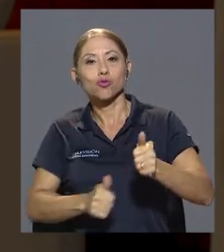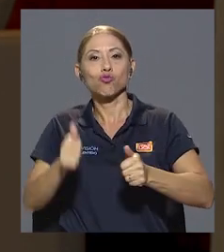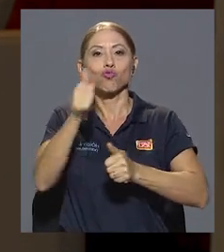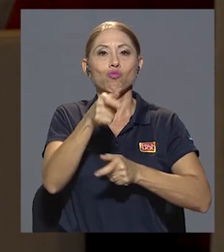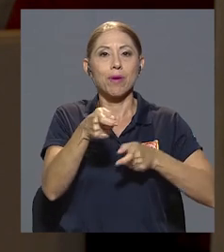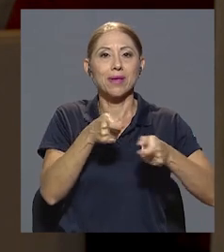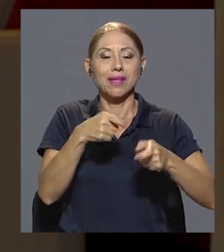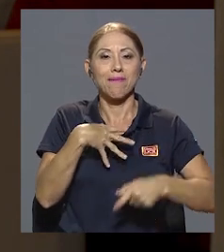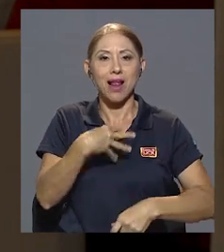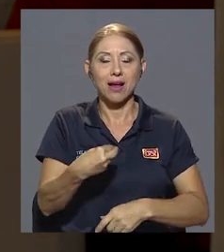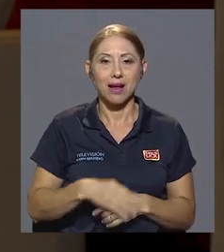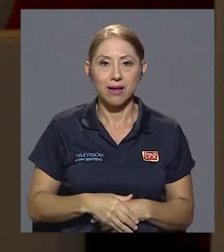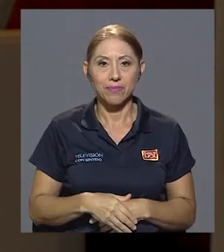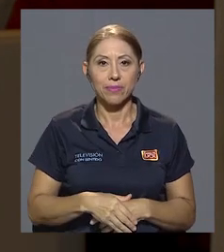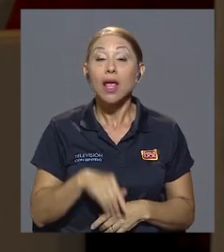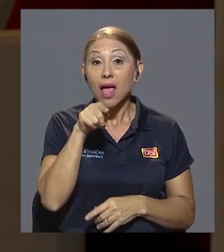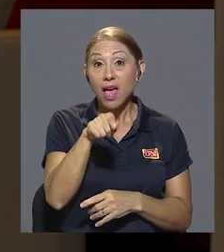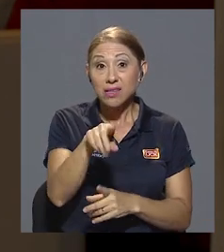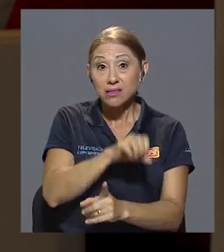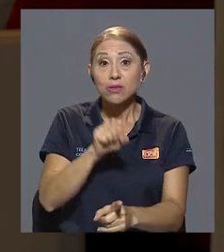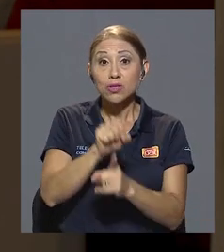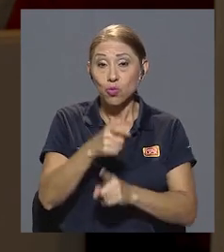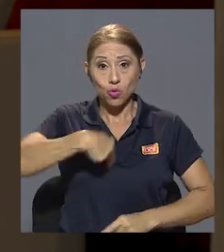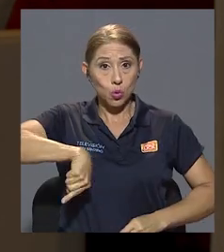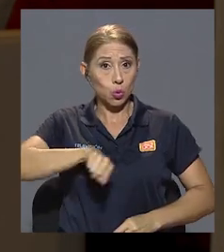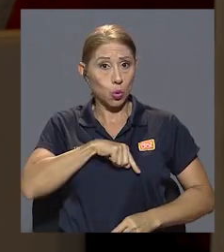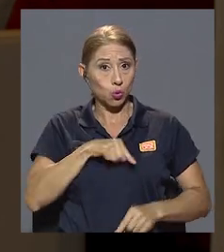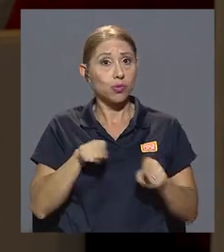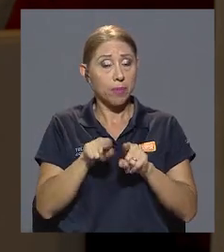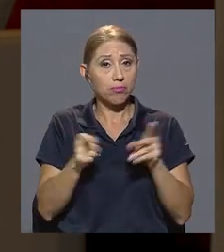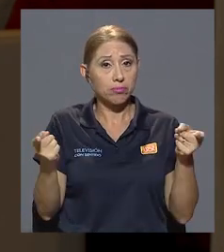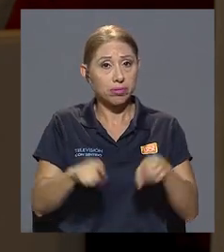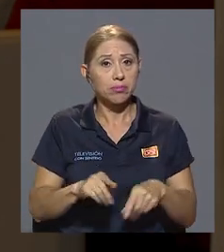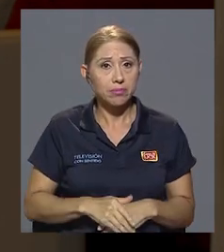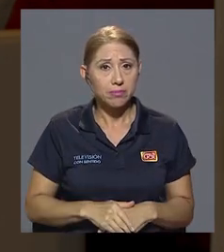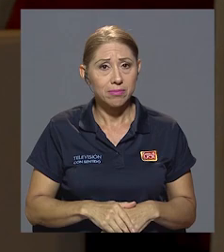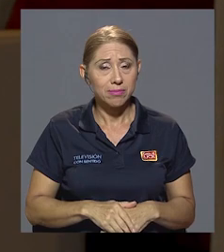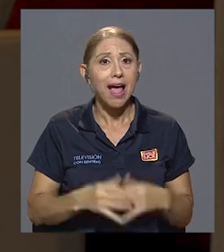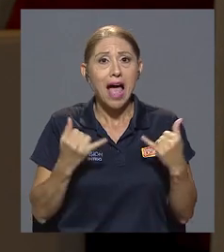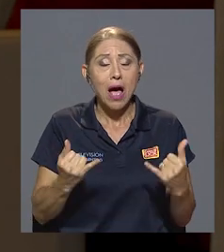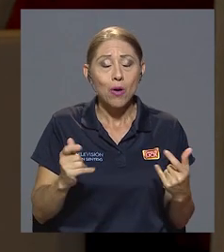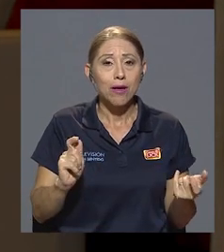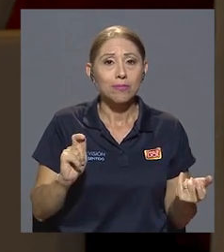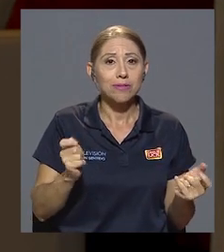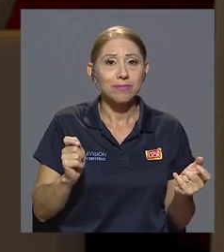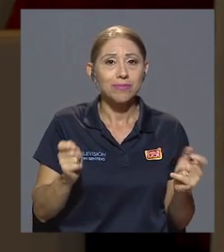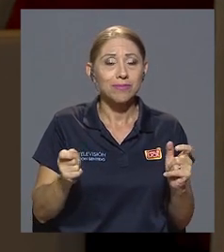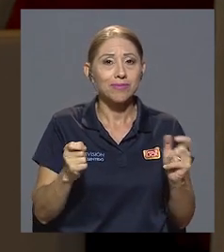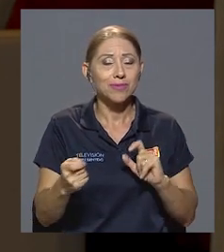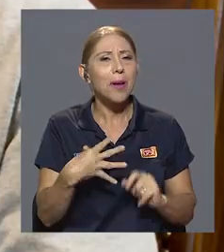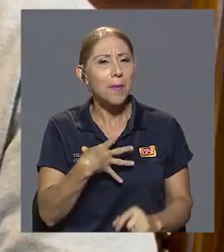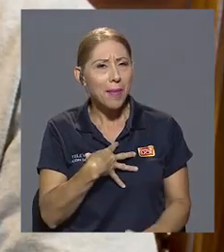blanca un fenómeno del cual nosotros como nación tampoco hemos escapado no ha habido un blanqueamiento